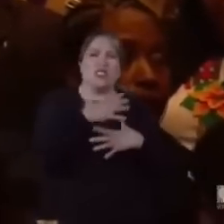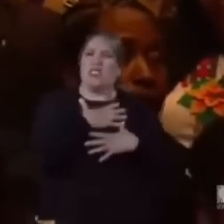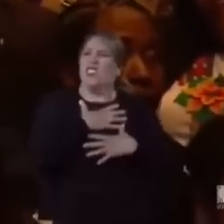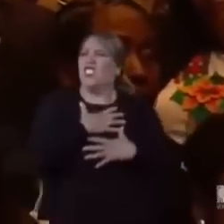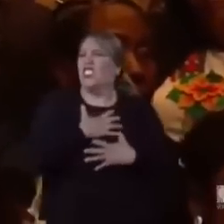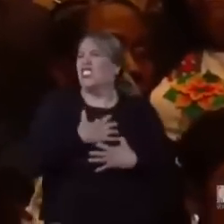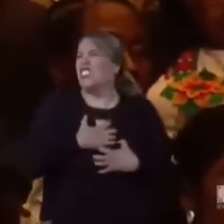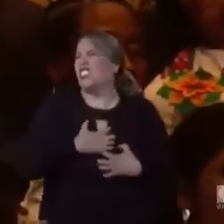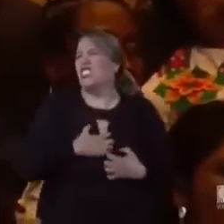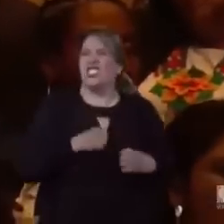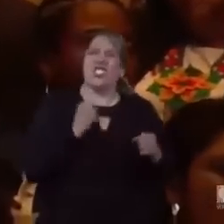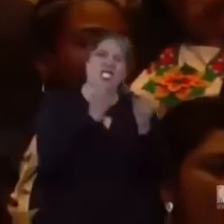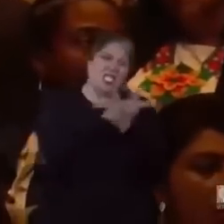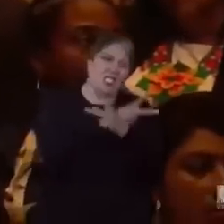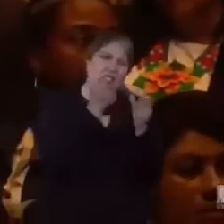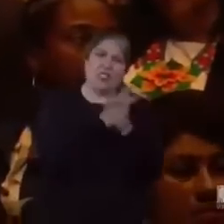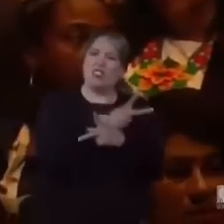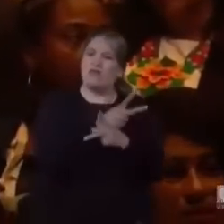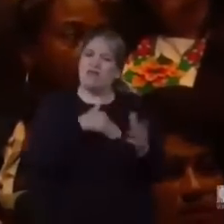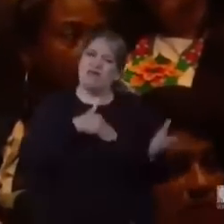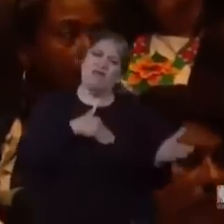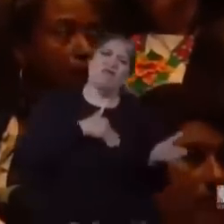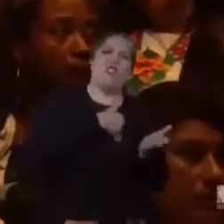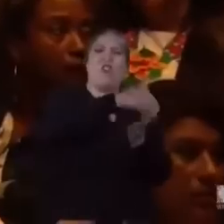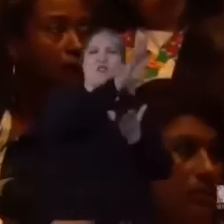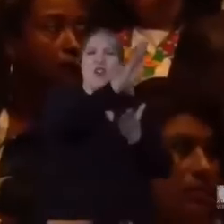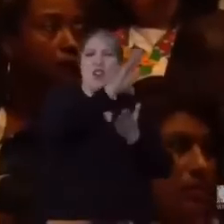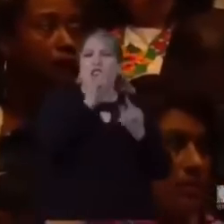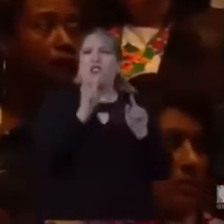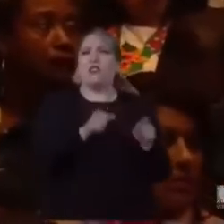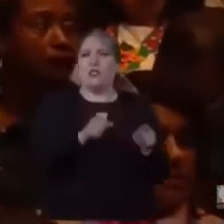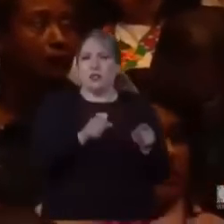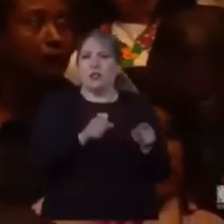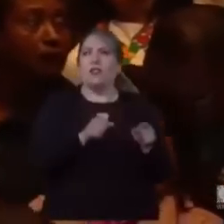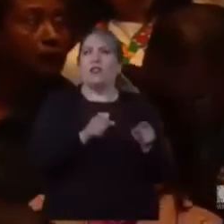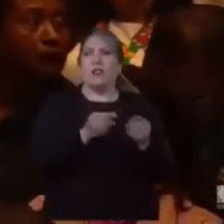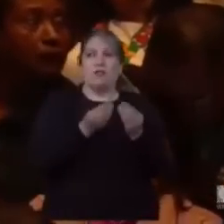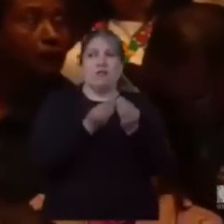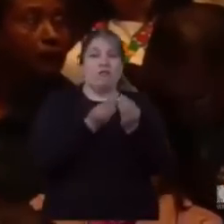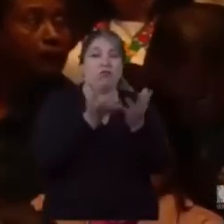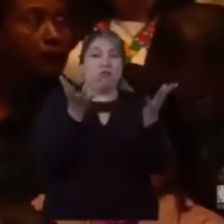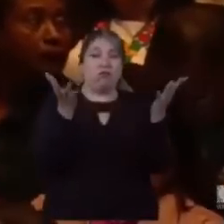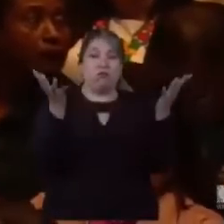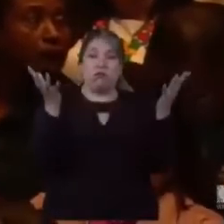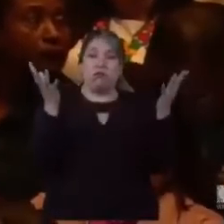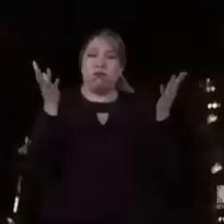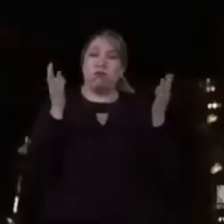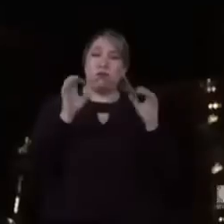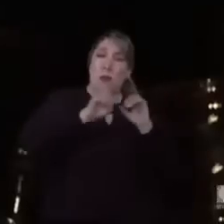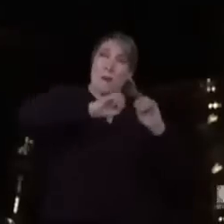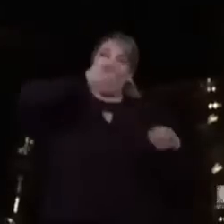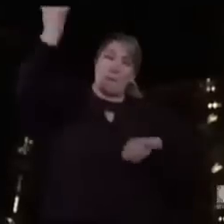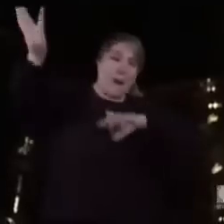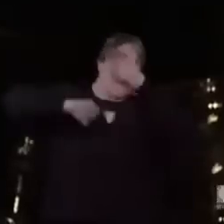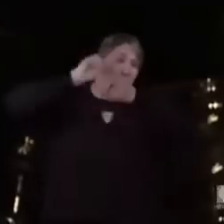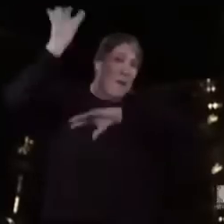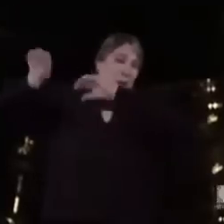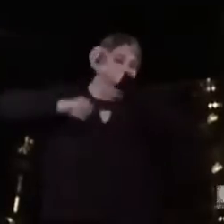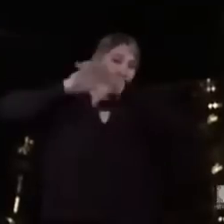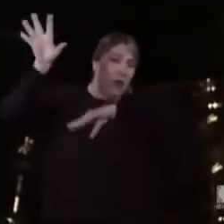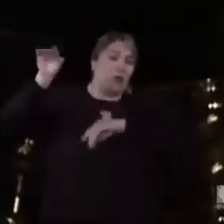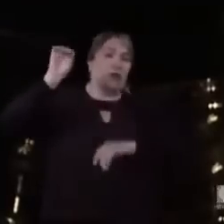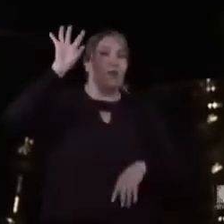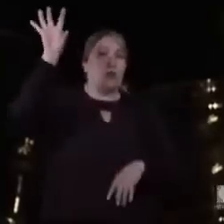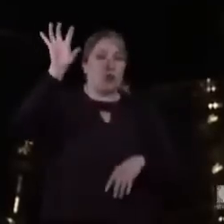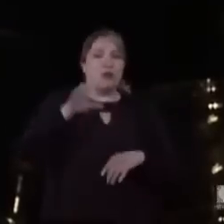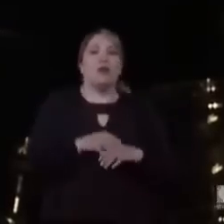en su espíritu, expulsados de su propio territorio, desde decenas de miles exilados en otros países,